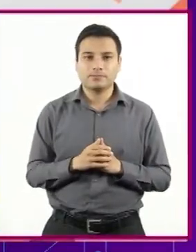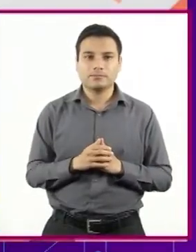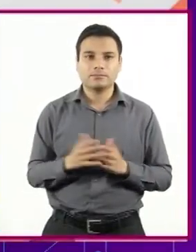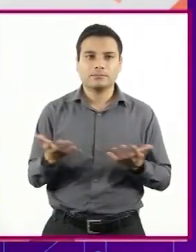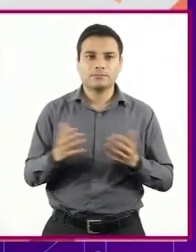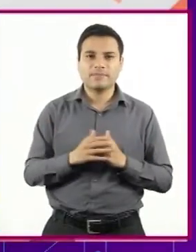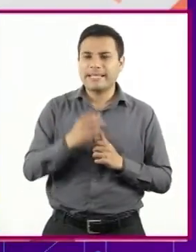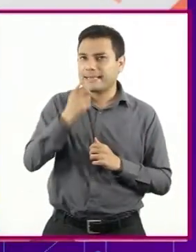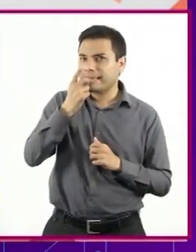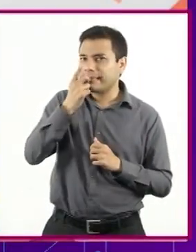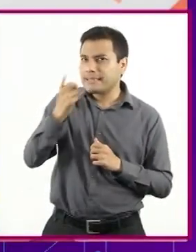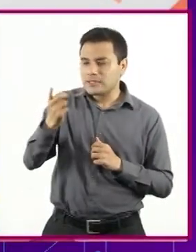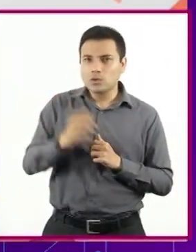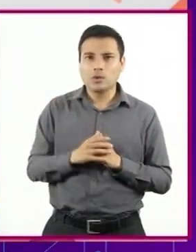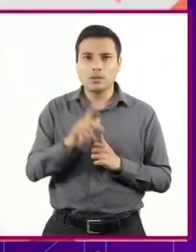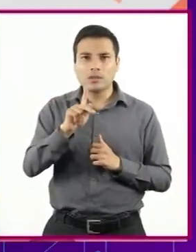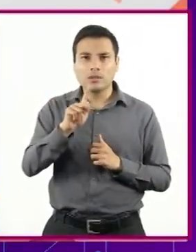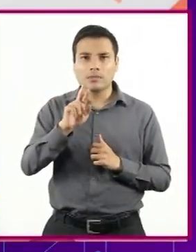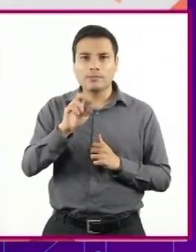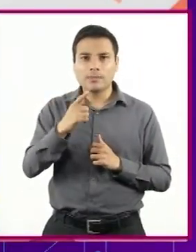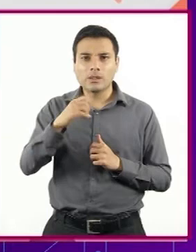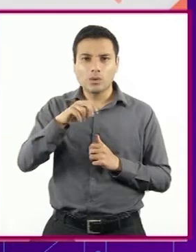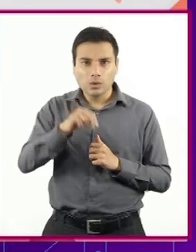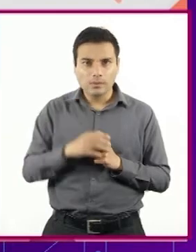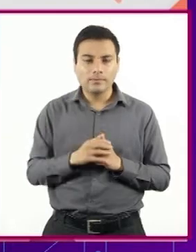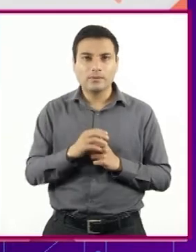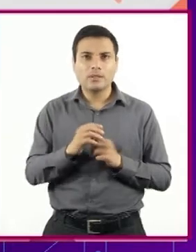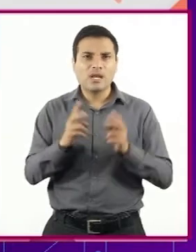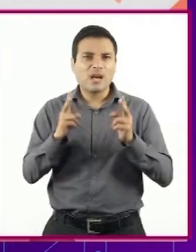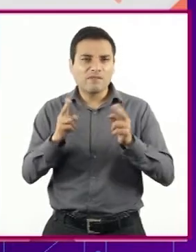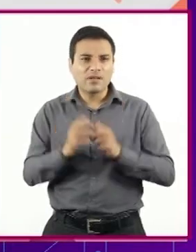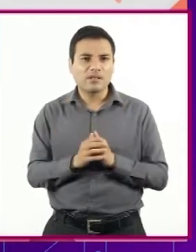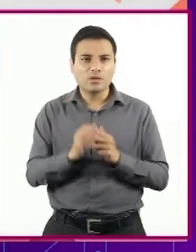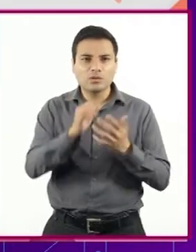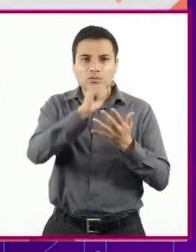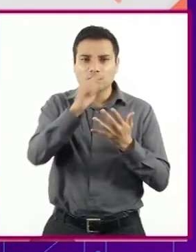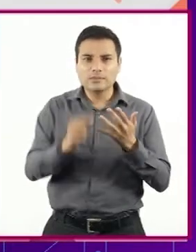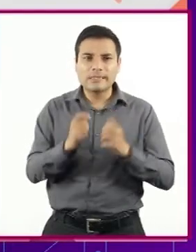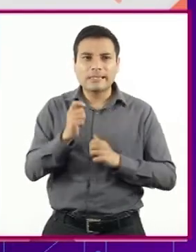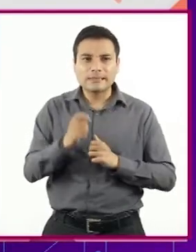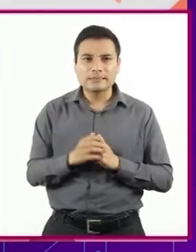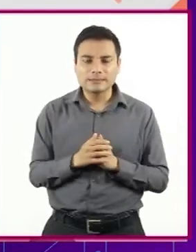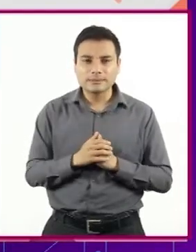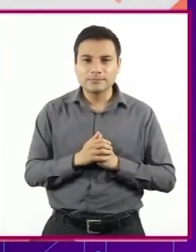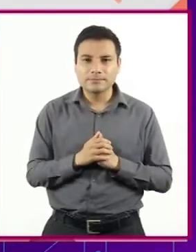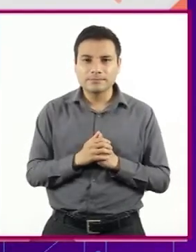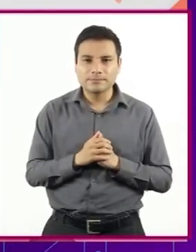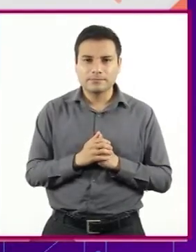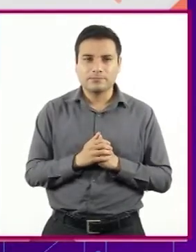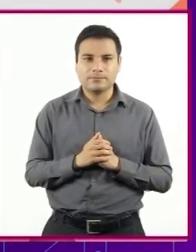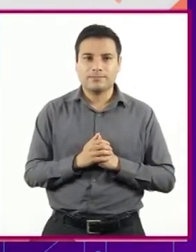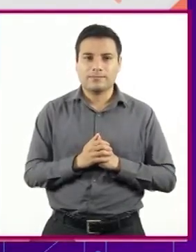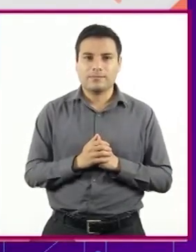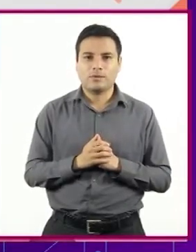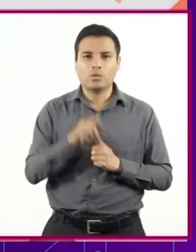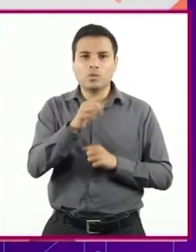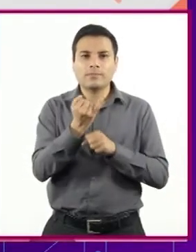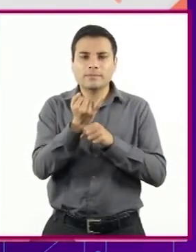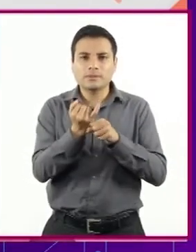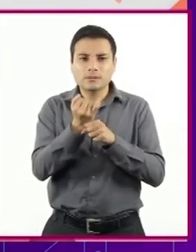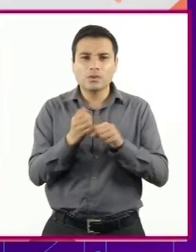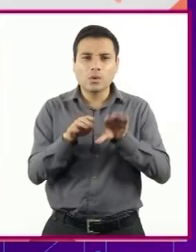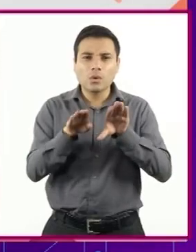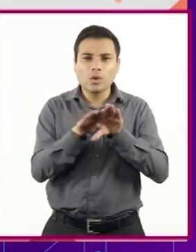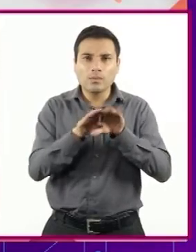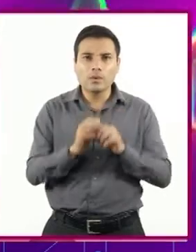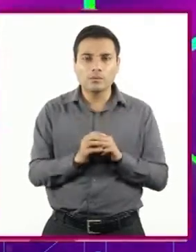pregón y un refrán? Si quisieran investigar otros, ¿a qué fuentes orales recurrirían? ¿Cómo harían para conservar información